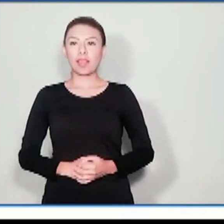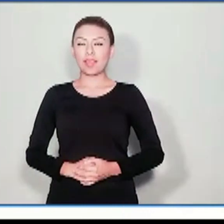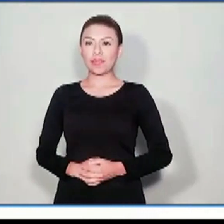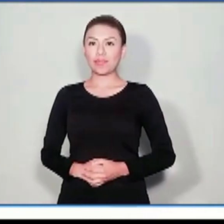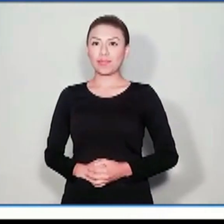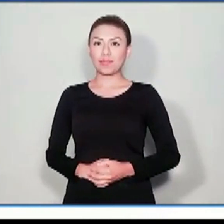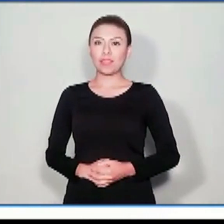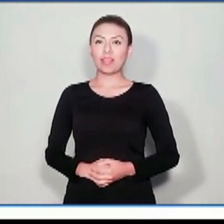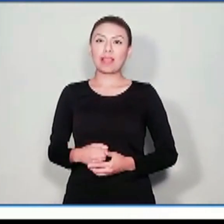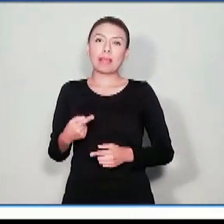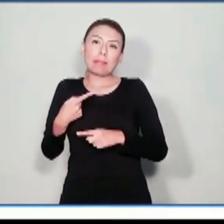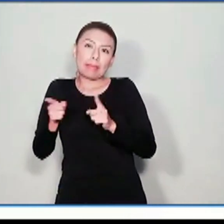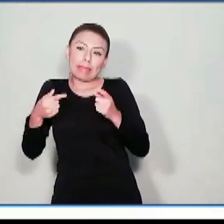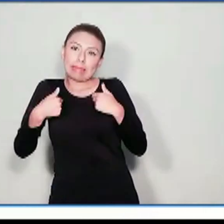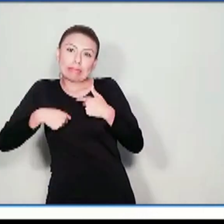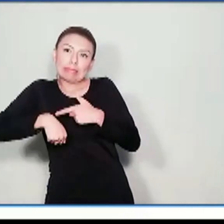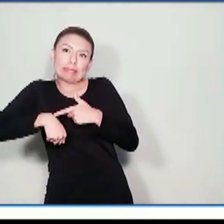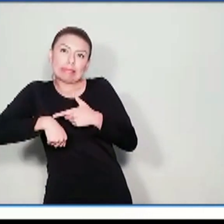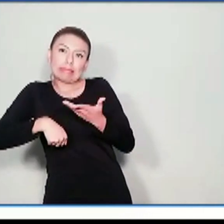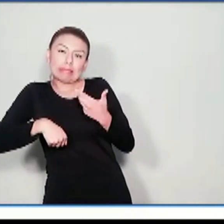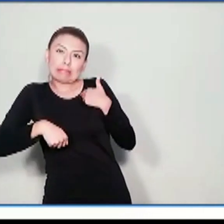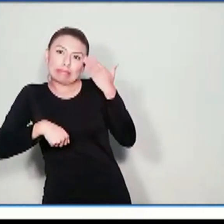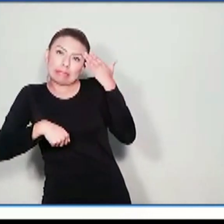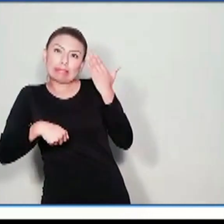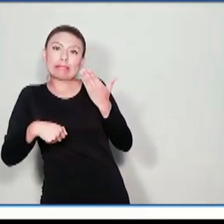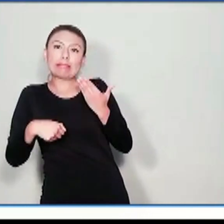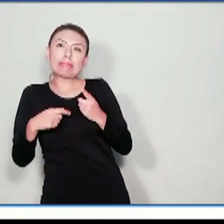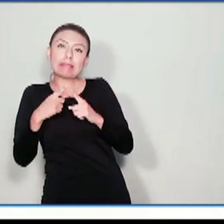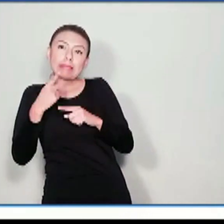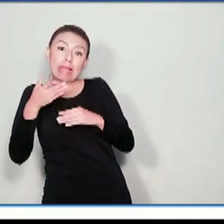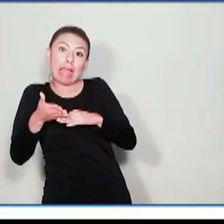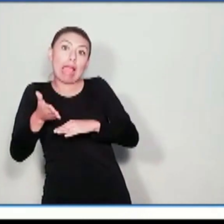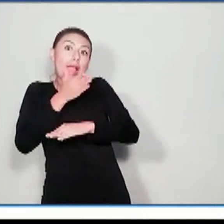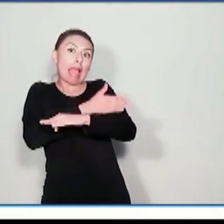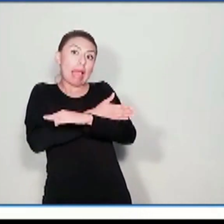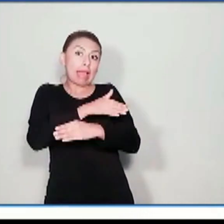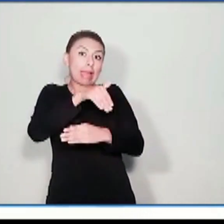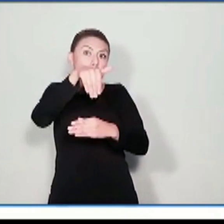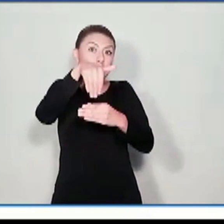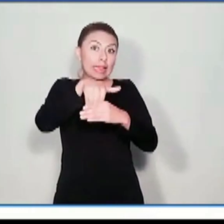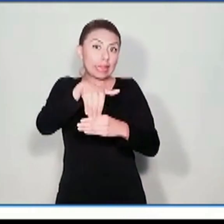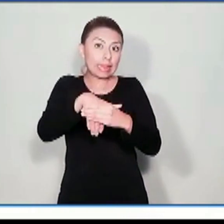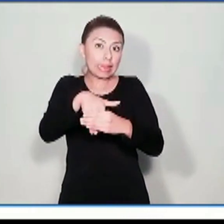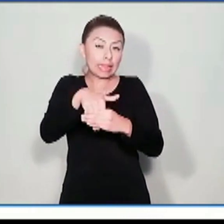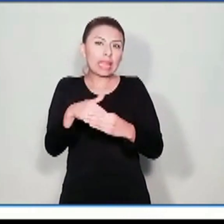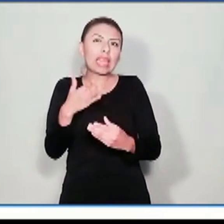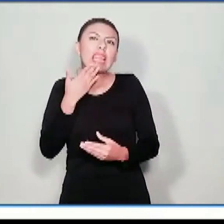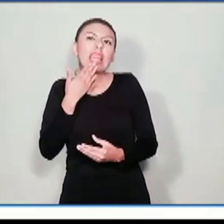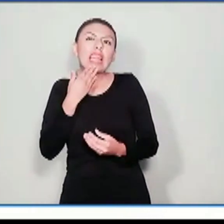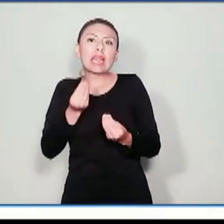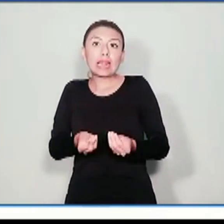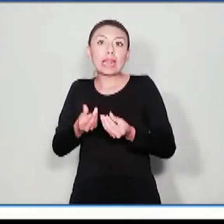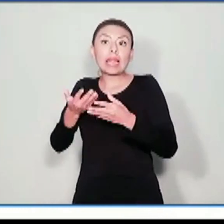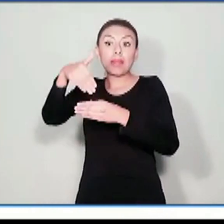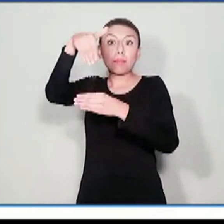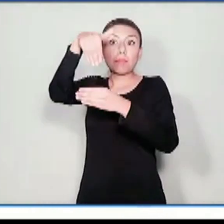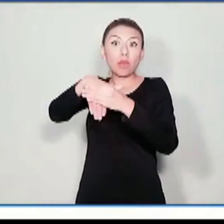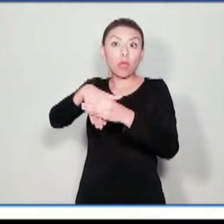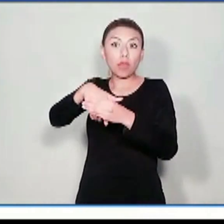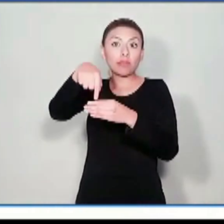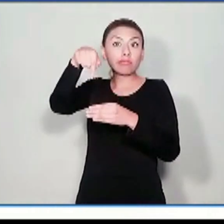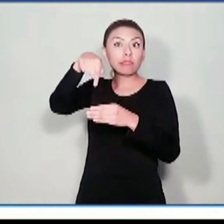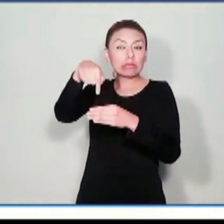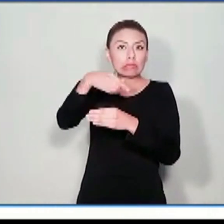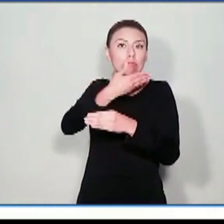Además, no tiene tiempo. Un día antes de las elecciones, verá a quién